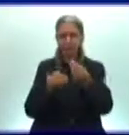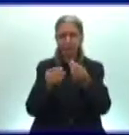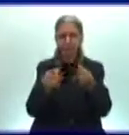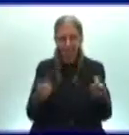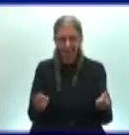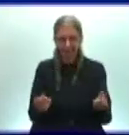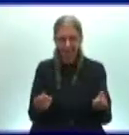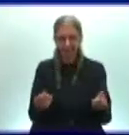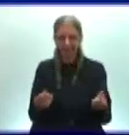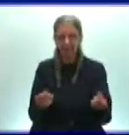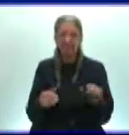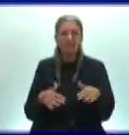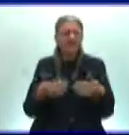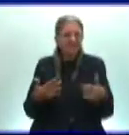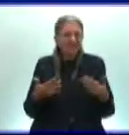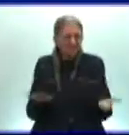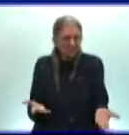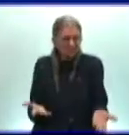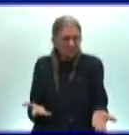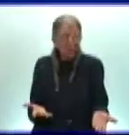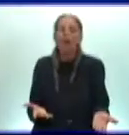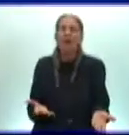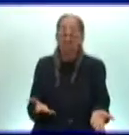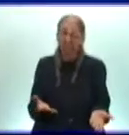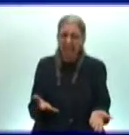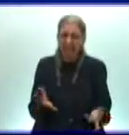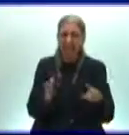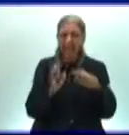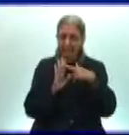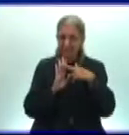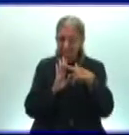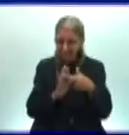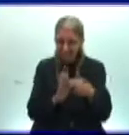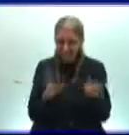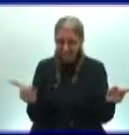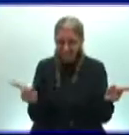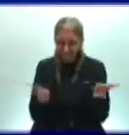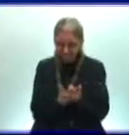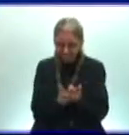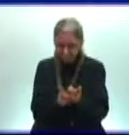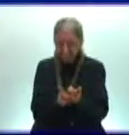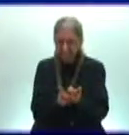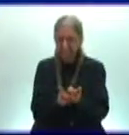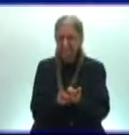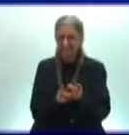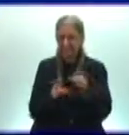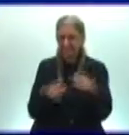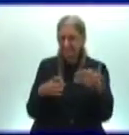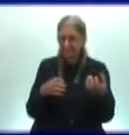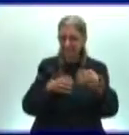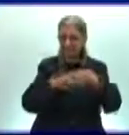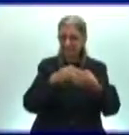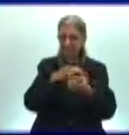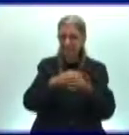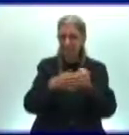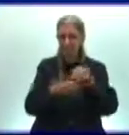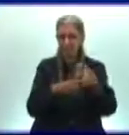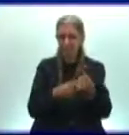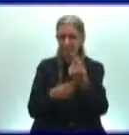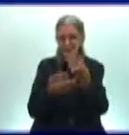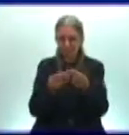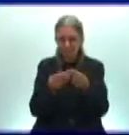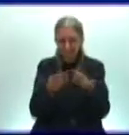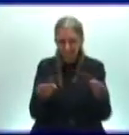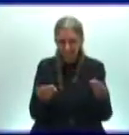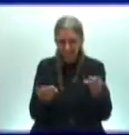no son más que la representación abreviada y convencional de la composición de una sustancia. Y fíjense que aquí